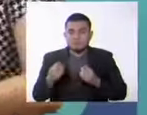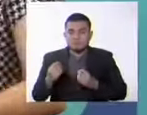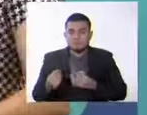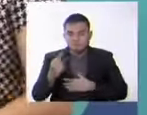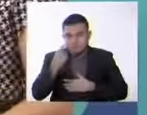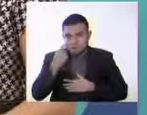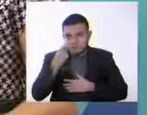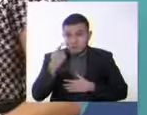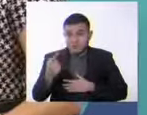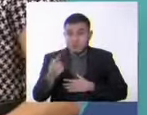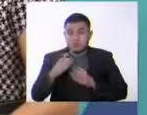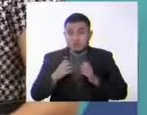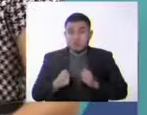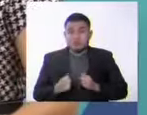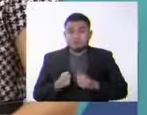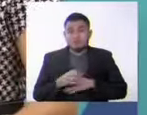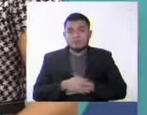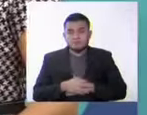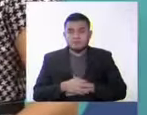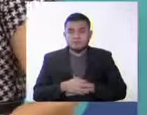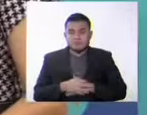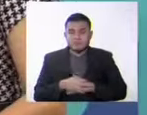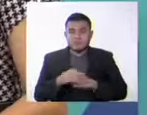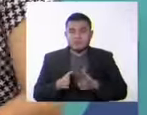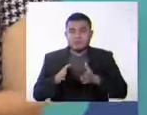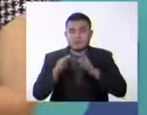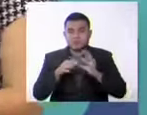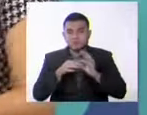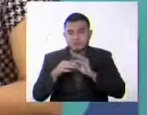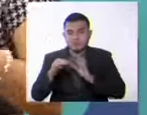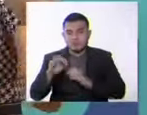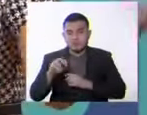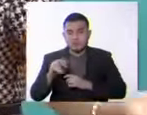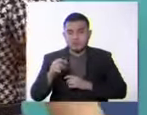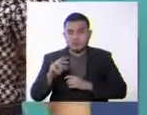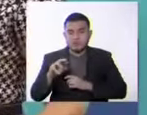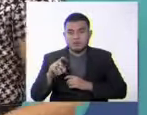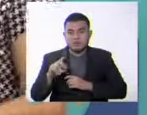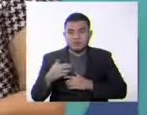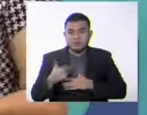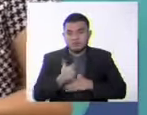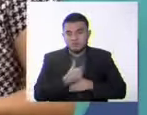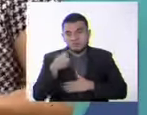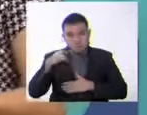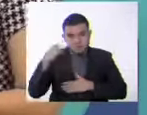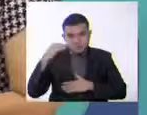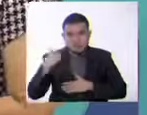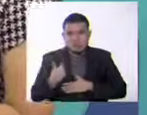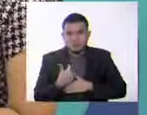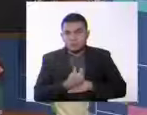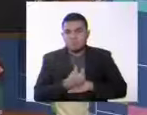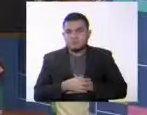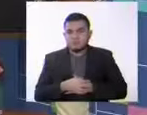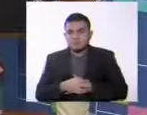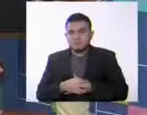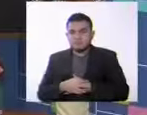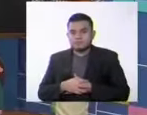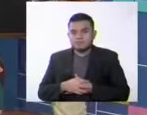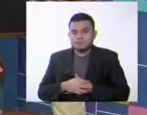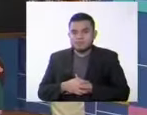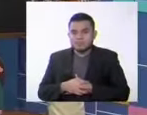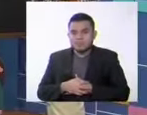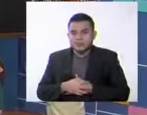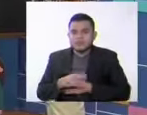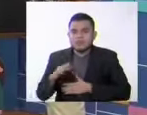tanto el Estado, el gobierno, las instituciones encargadas, como también nosotros y nosotras. Muy bien. Patrimonio cultural. ¿Qué